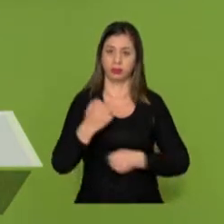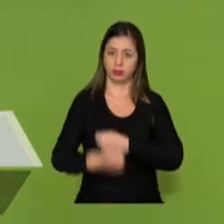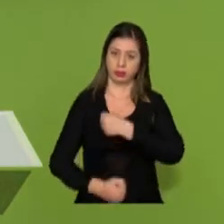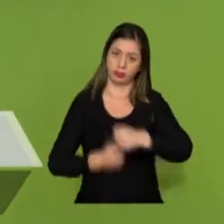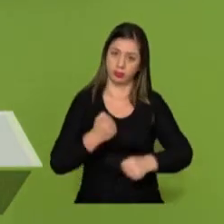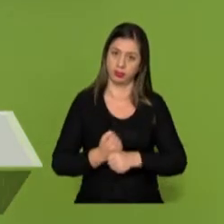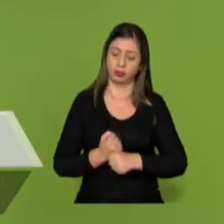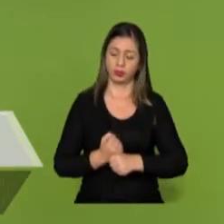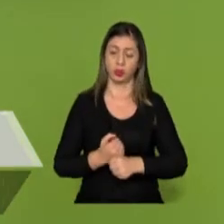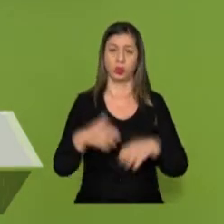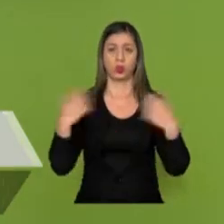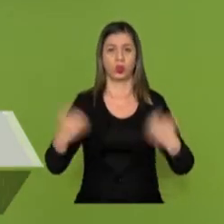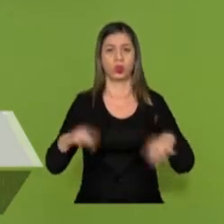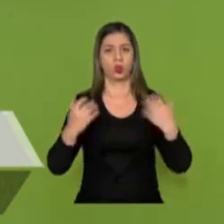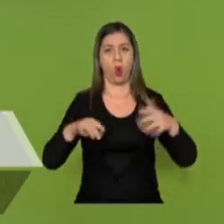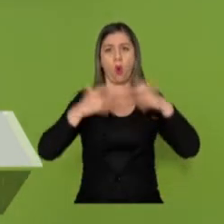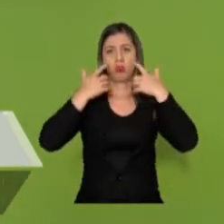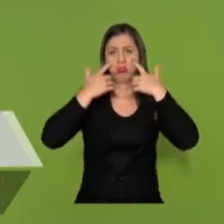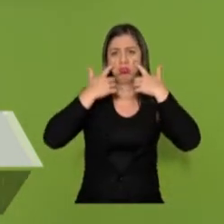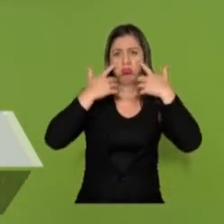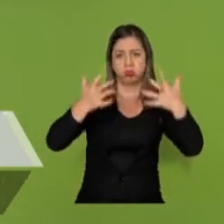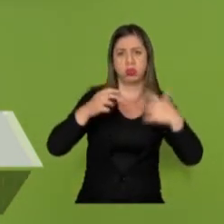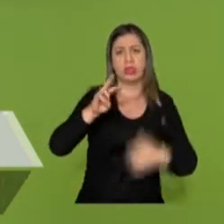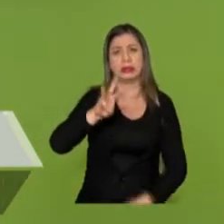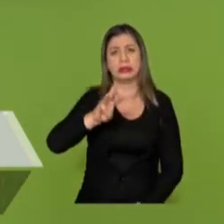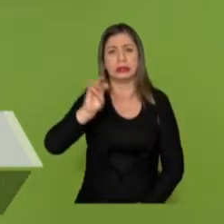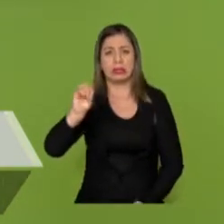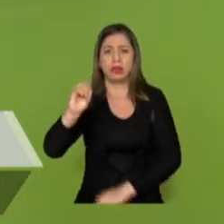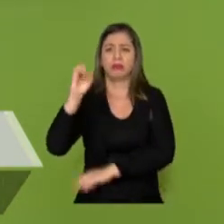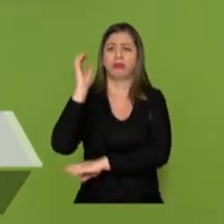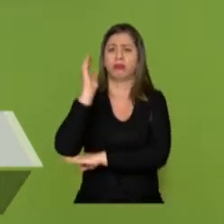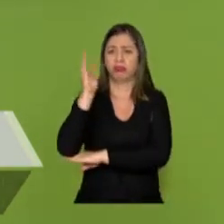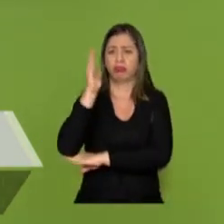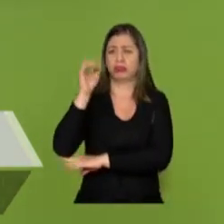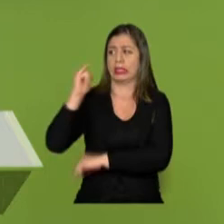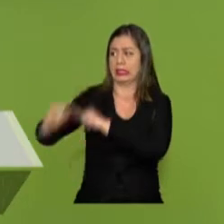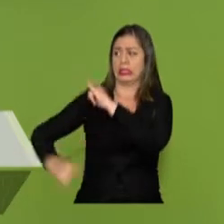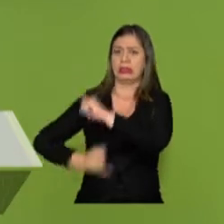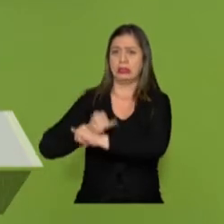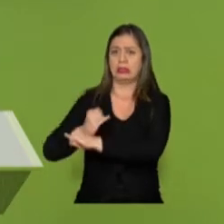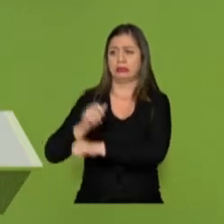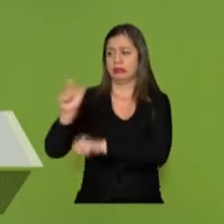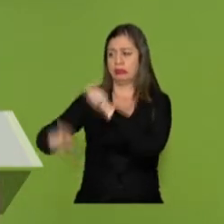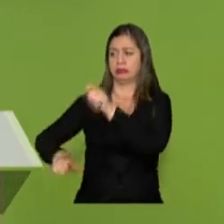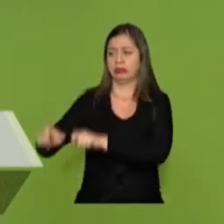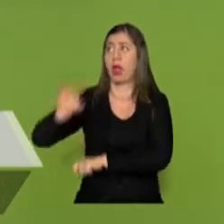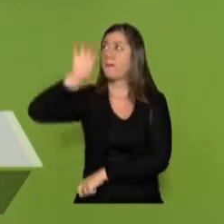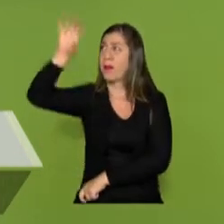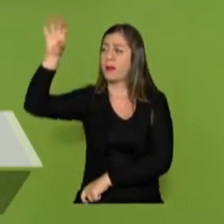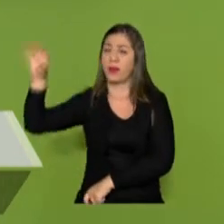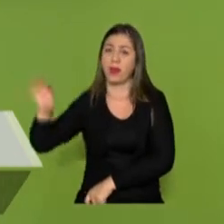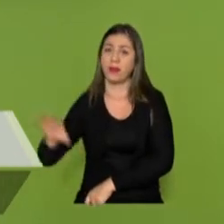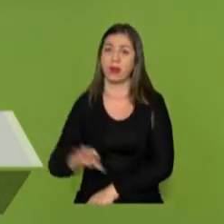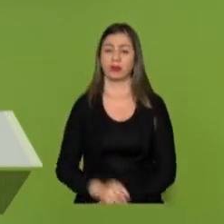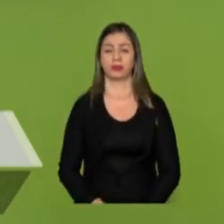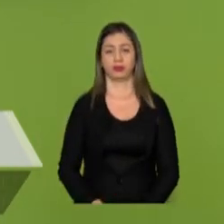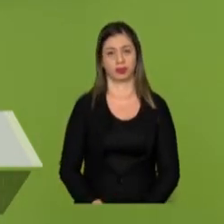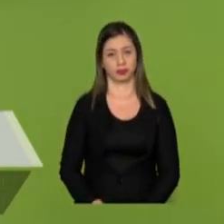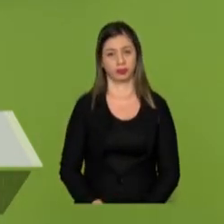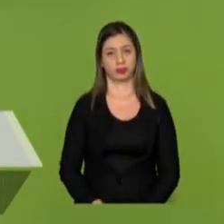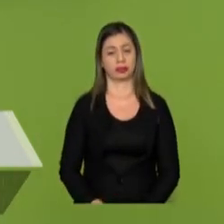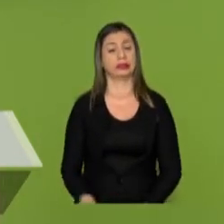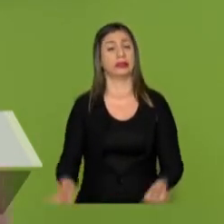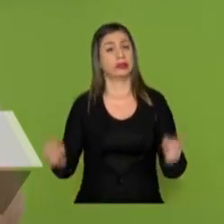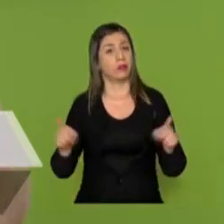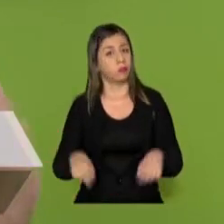es impresionante porque tenemos más de 30 conferencistas internacionales de varios países. También tenemos